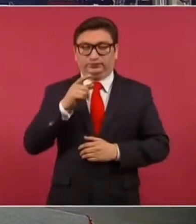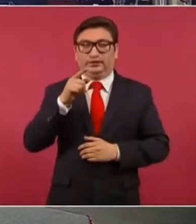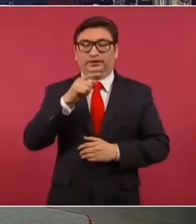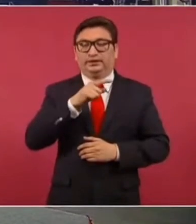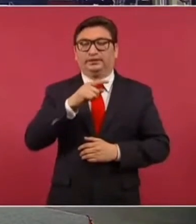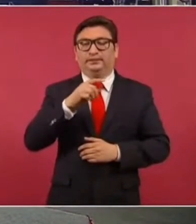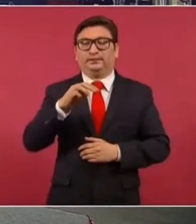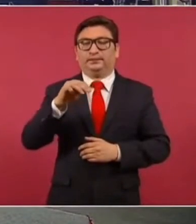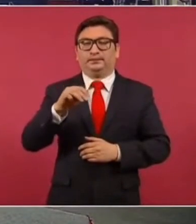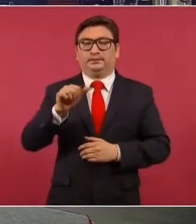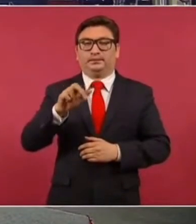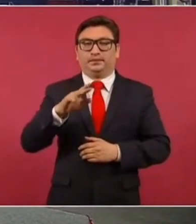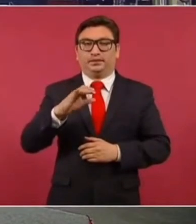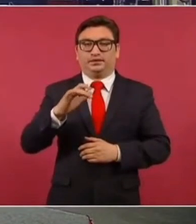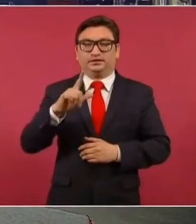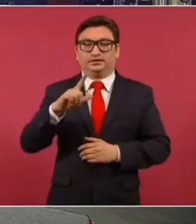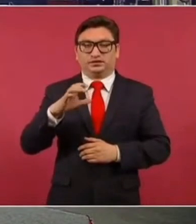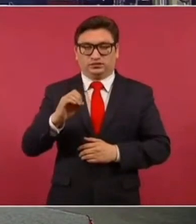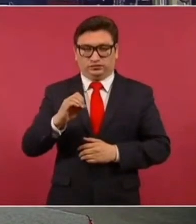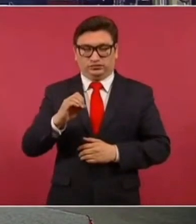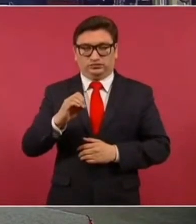Marcelo Ebrard